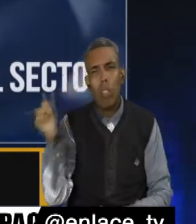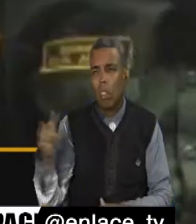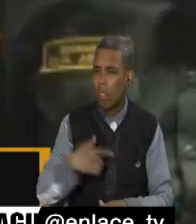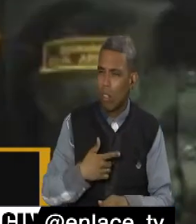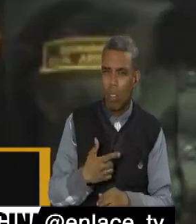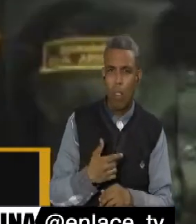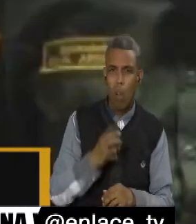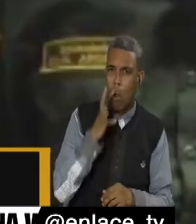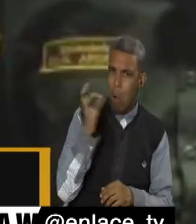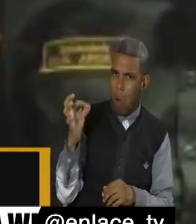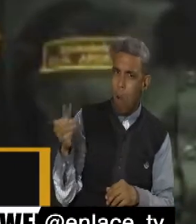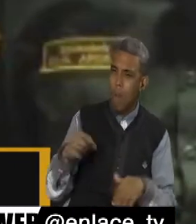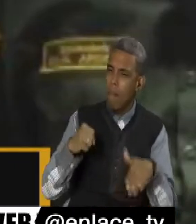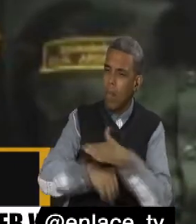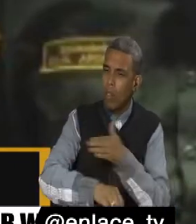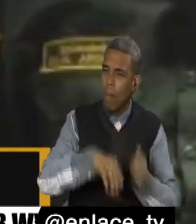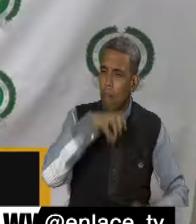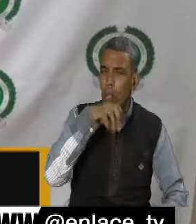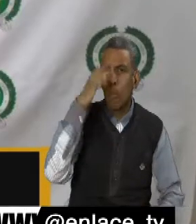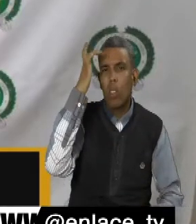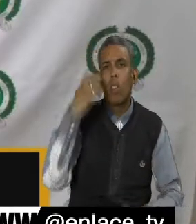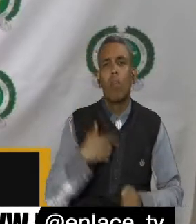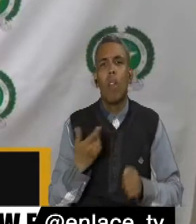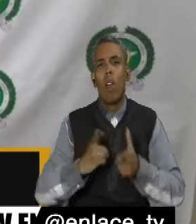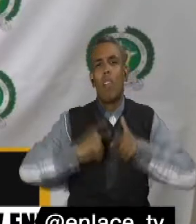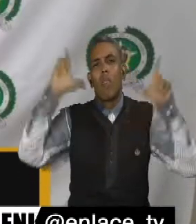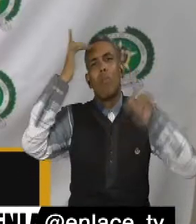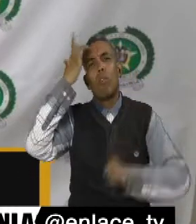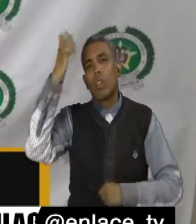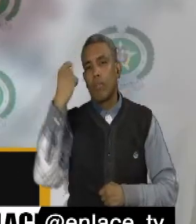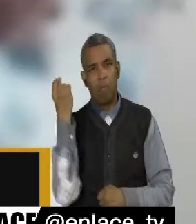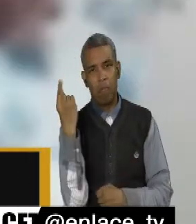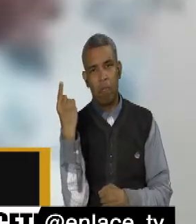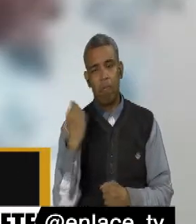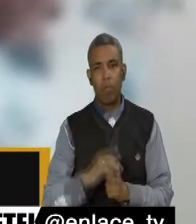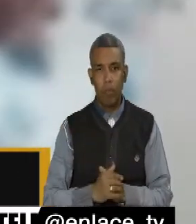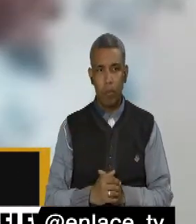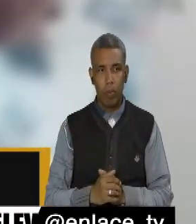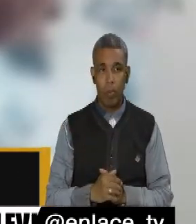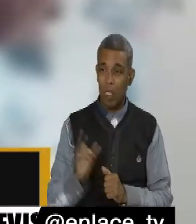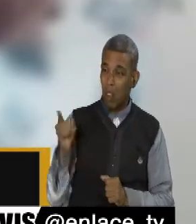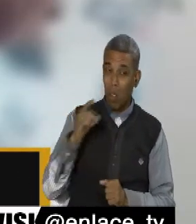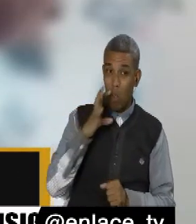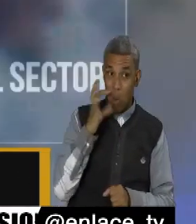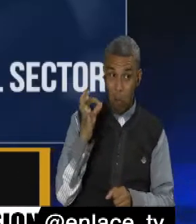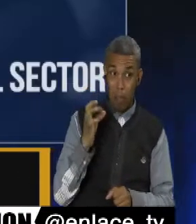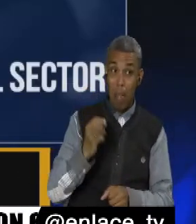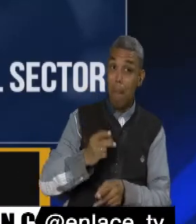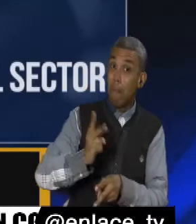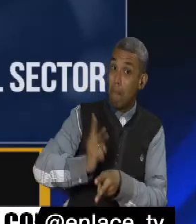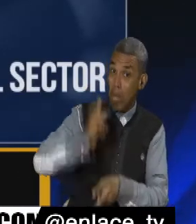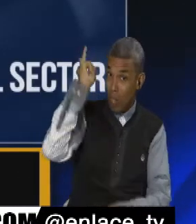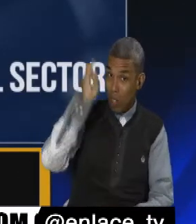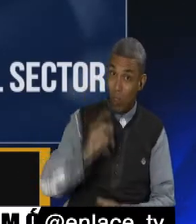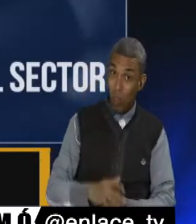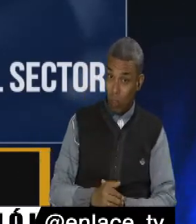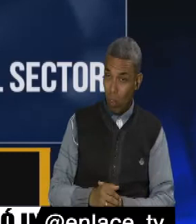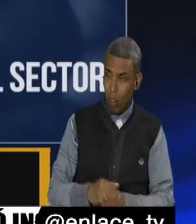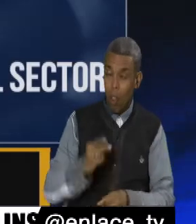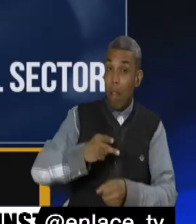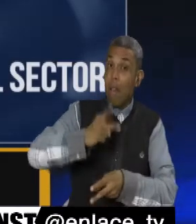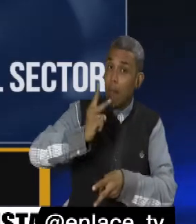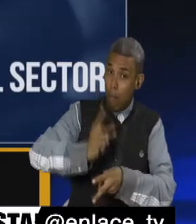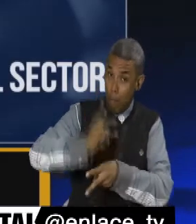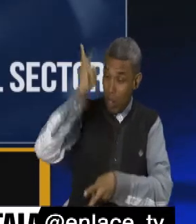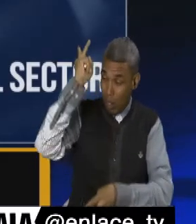Colombia. Consideran al vecino como un hombre peligroso y aseguran que no es la primera vez que maltrata a los animales. Un peligro para la